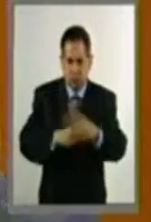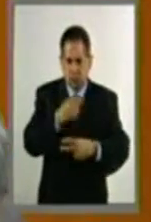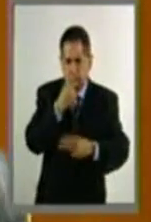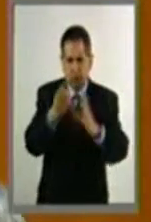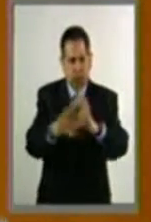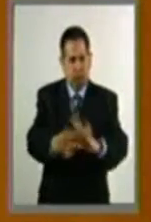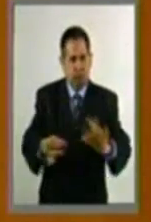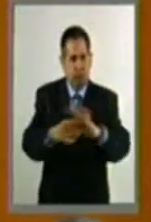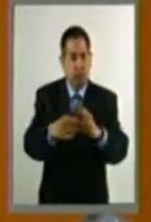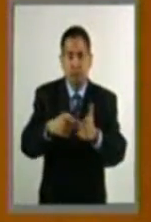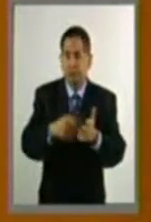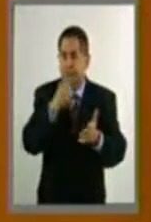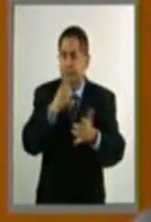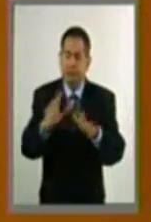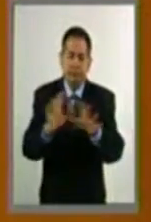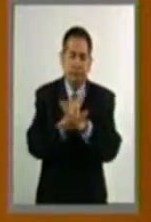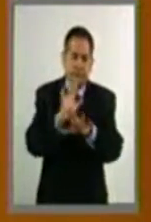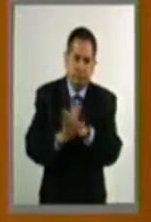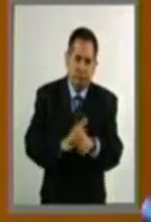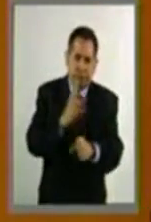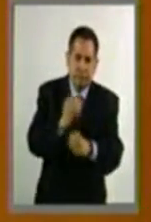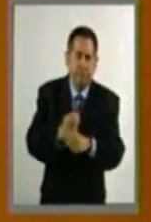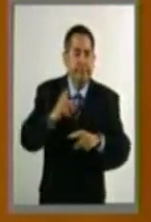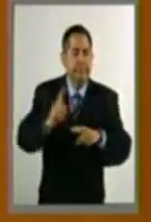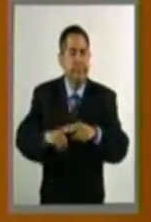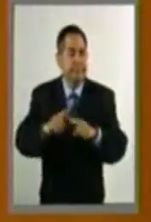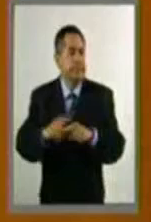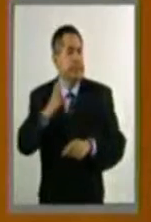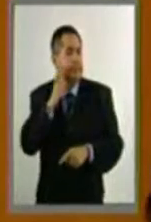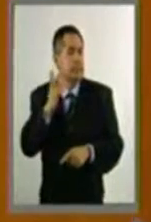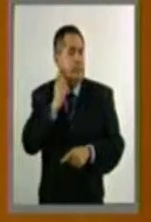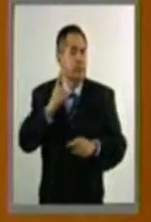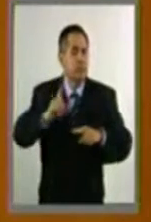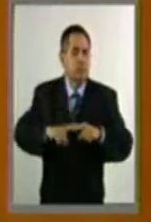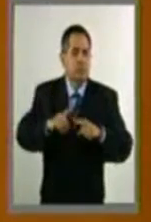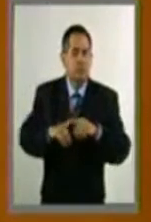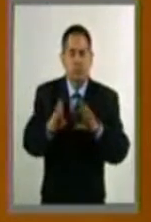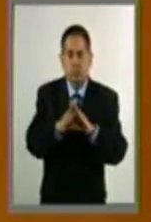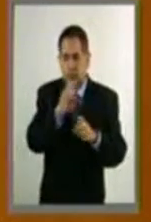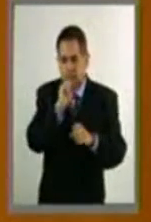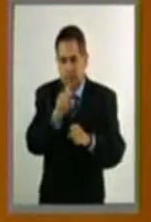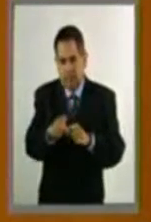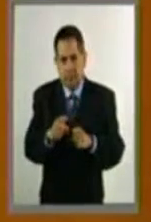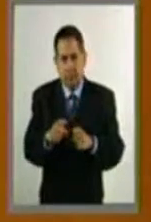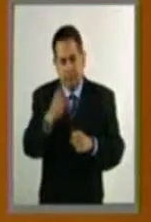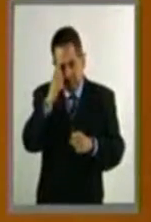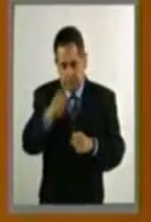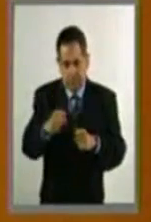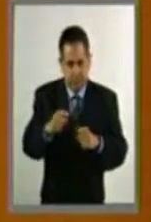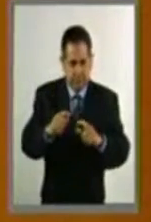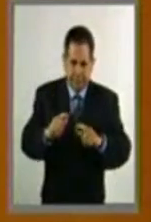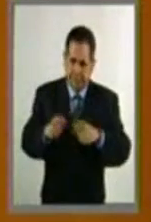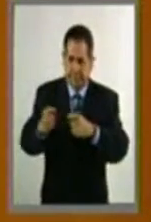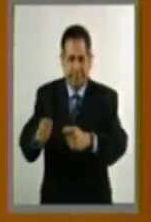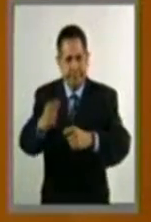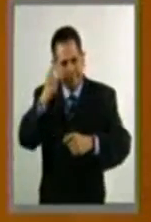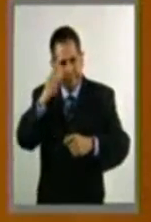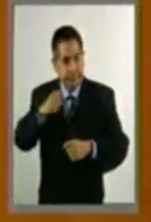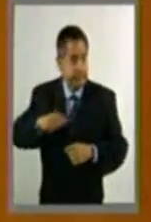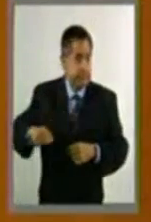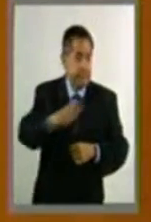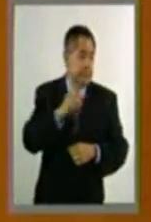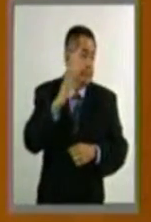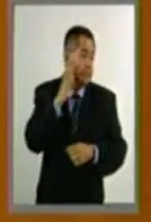cuestión propone modificar la minuta aprobada por el Pleno de la Cámara de Diputados y devolverla a ese órgano para que, como Cámara